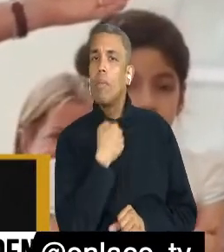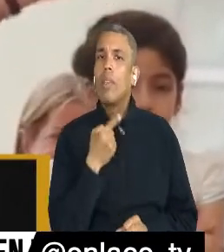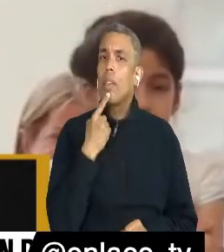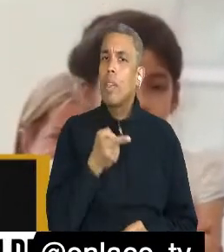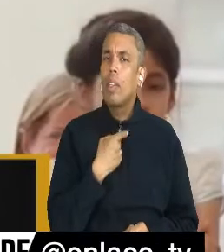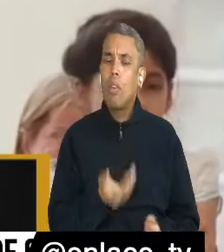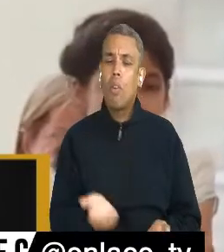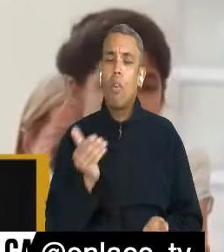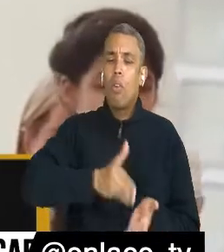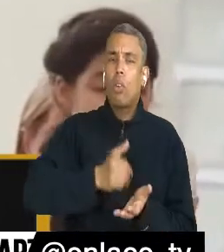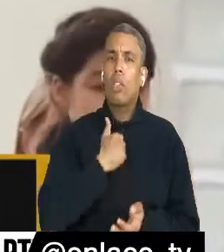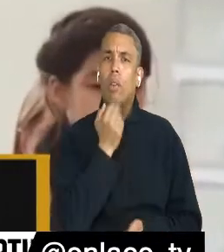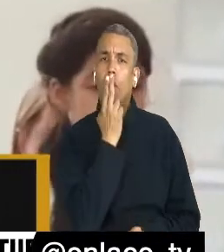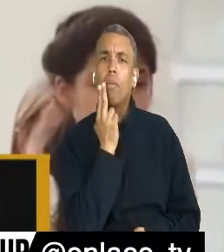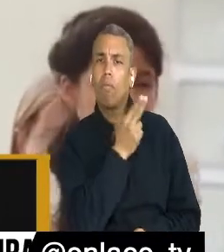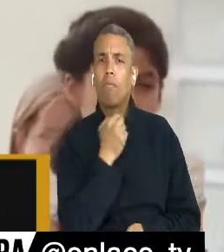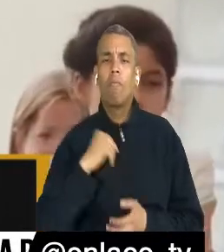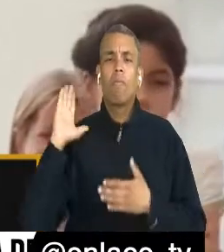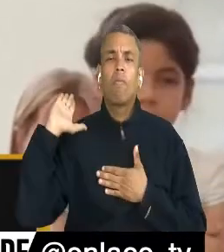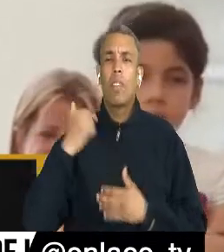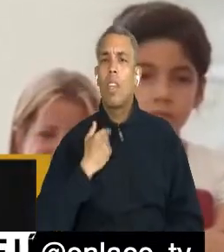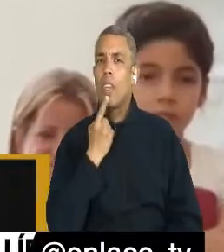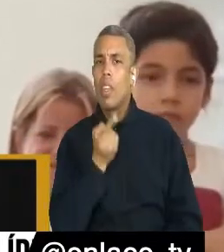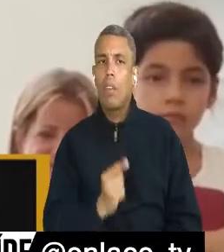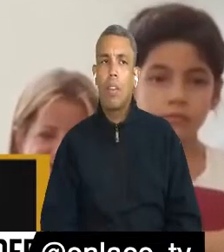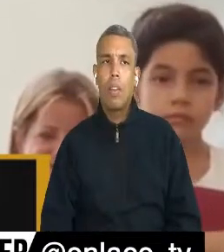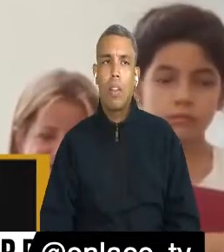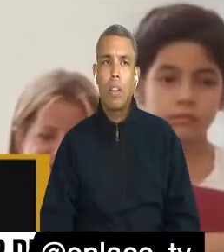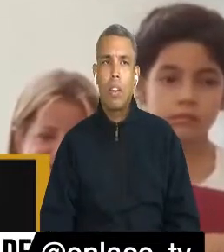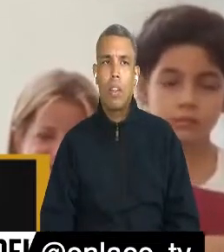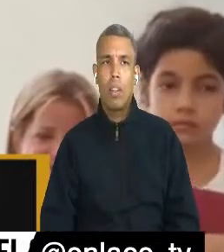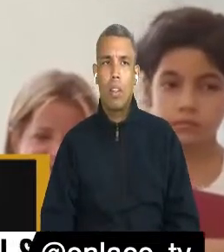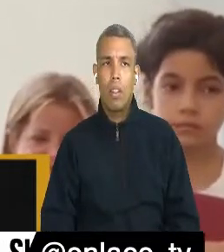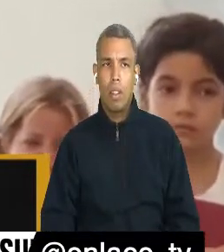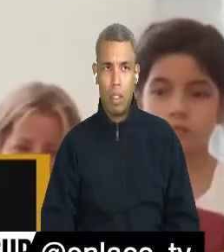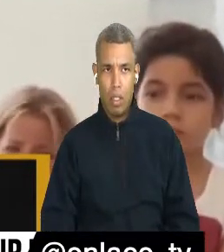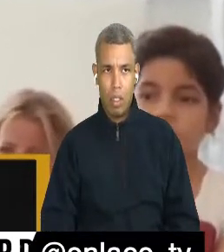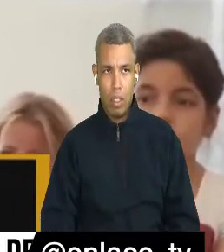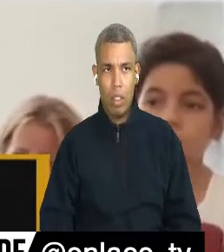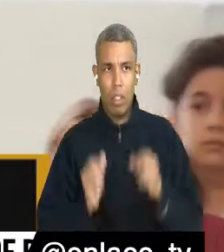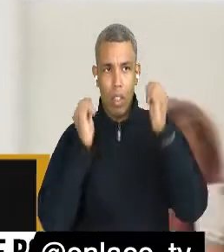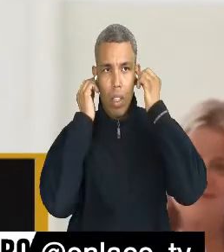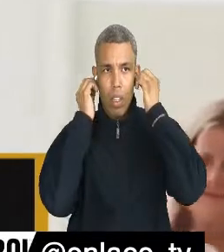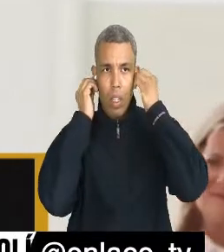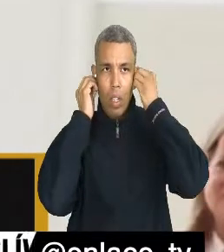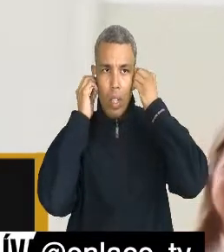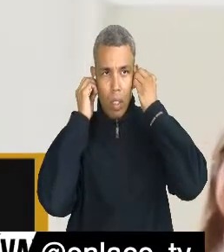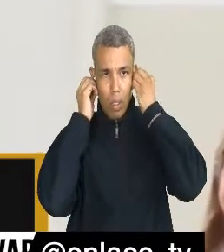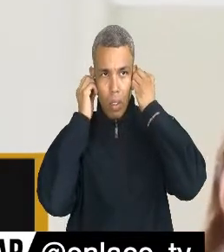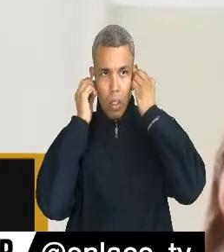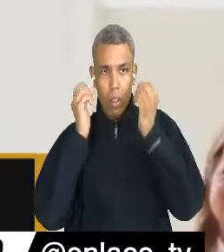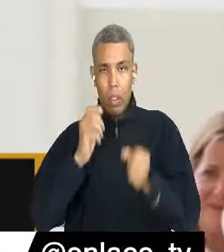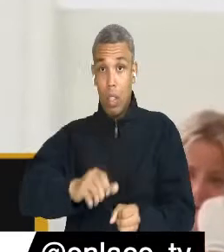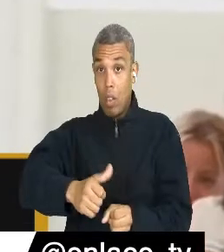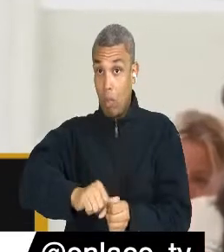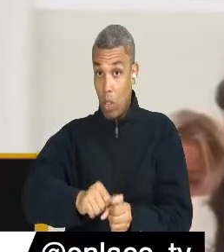Barranca Bermeja con un PMRB modular. Lo de la refinería es un proyecto muy